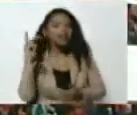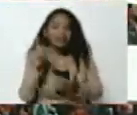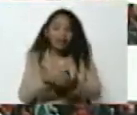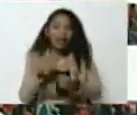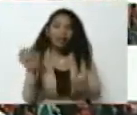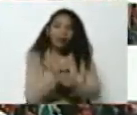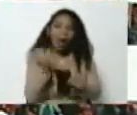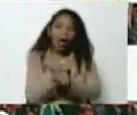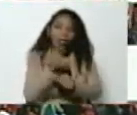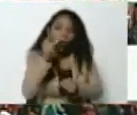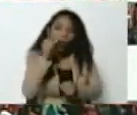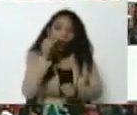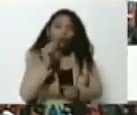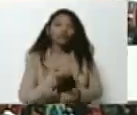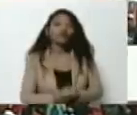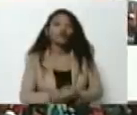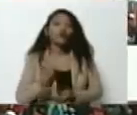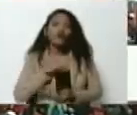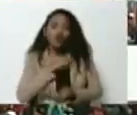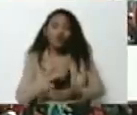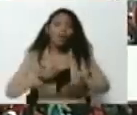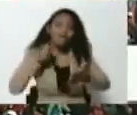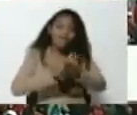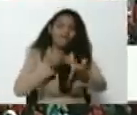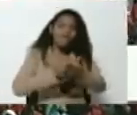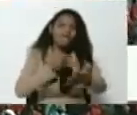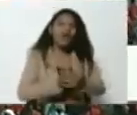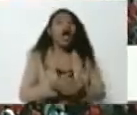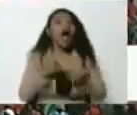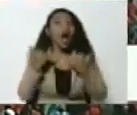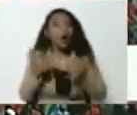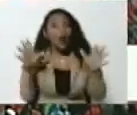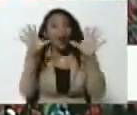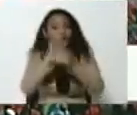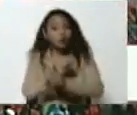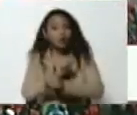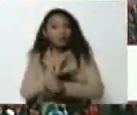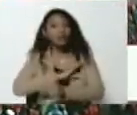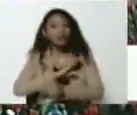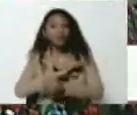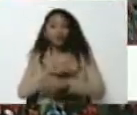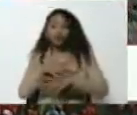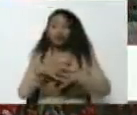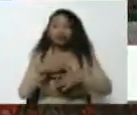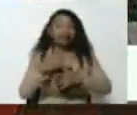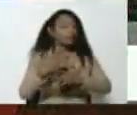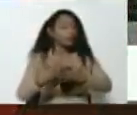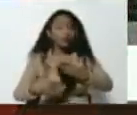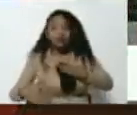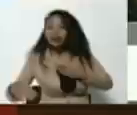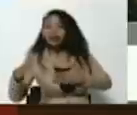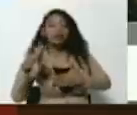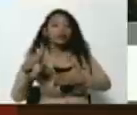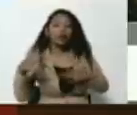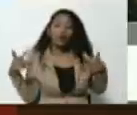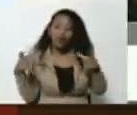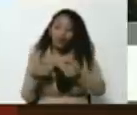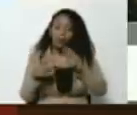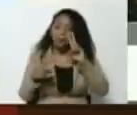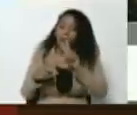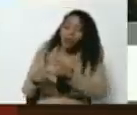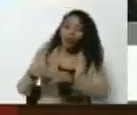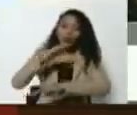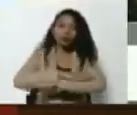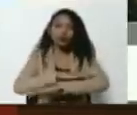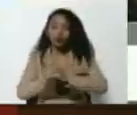trabajador. Estamos empeñados. Ahora en la noche tenemos una larga reunión para seguir viendo acciones,